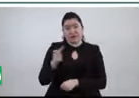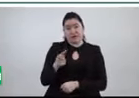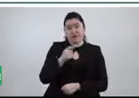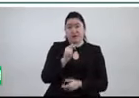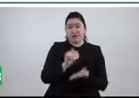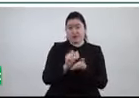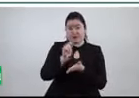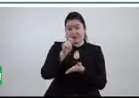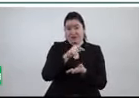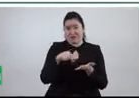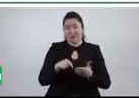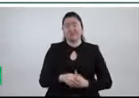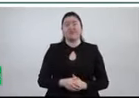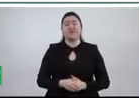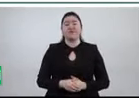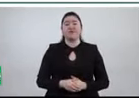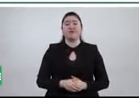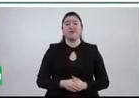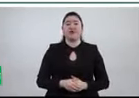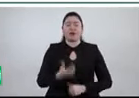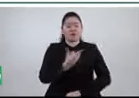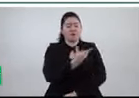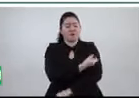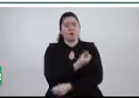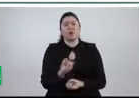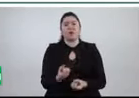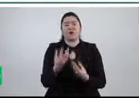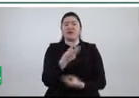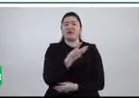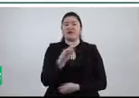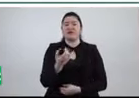Tláhuac. Y vacunaremos a